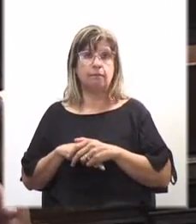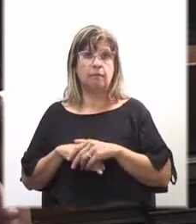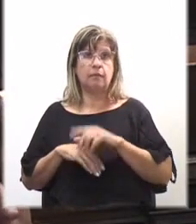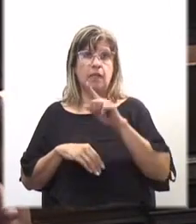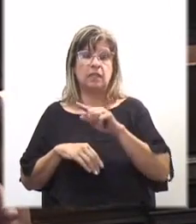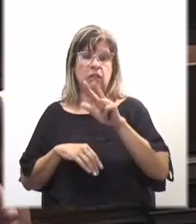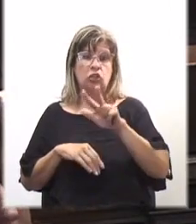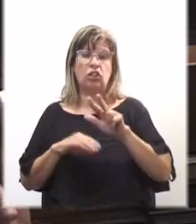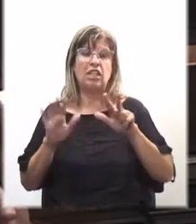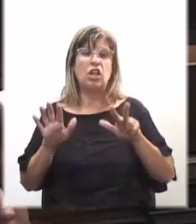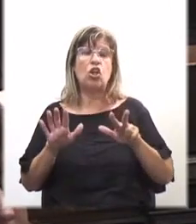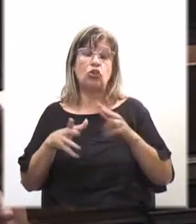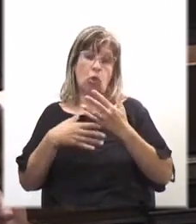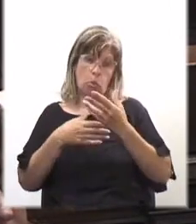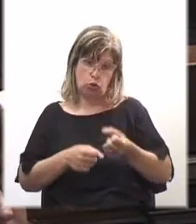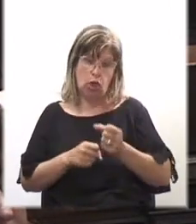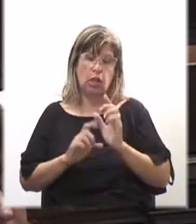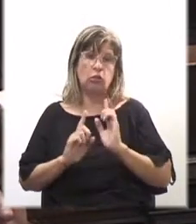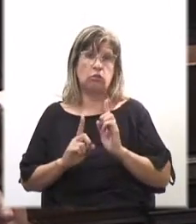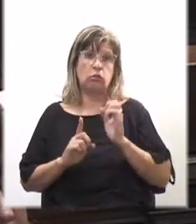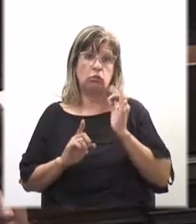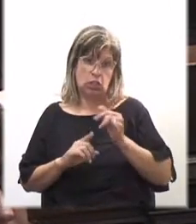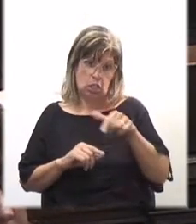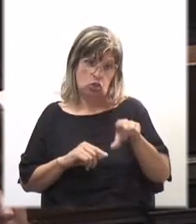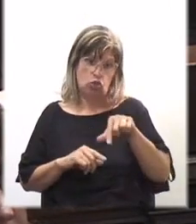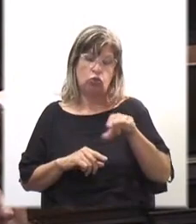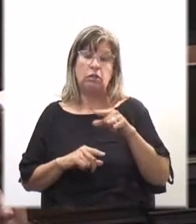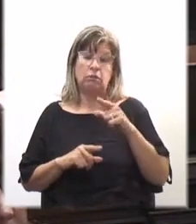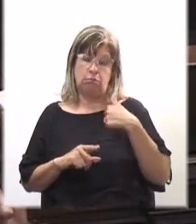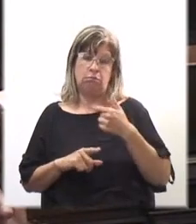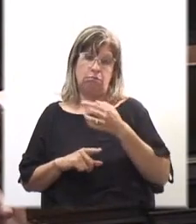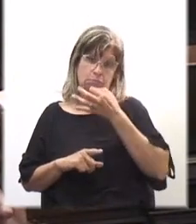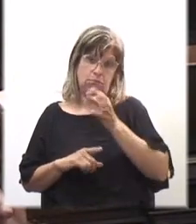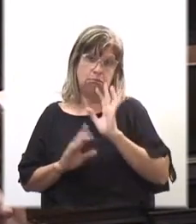138 a favor, ese se pronunciaron.